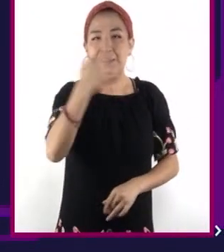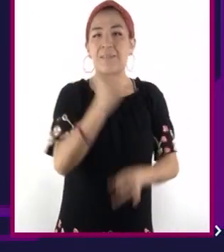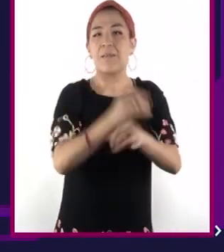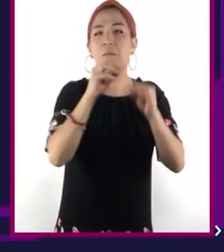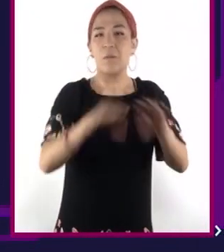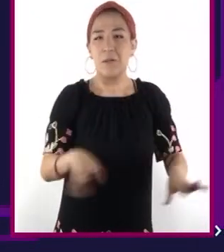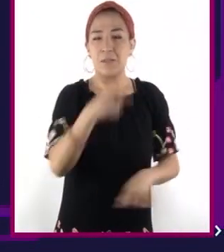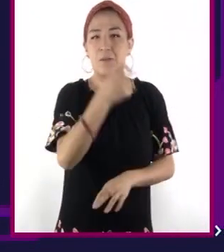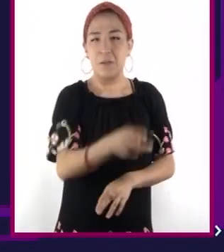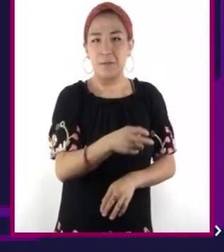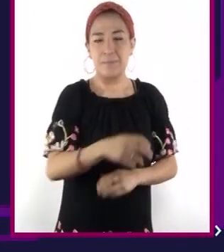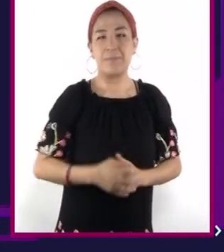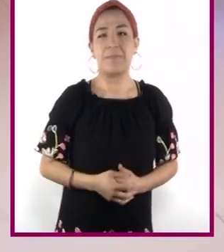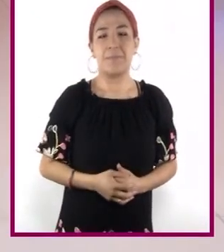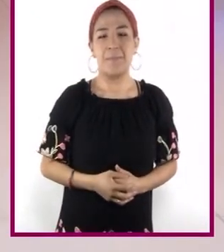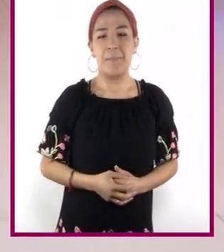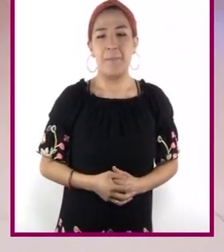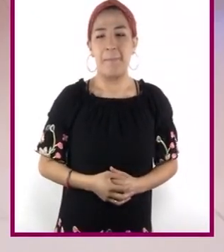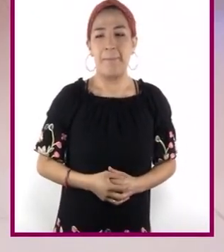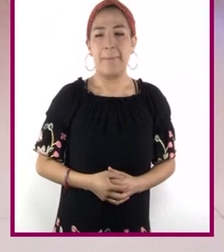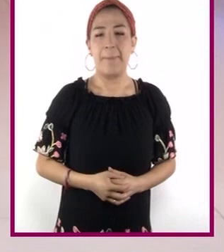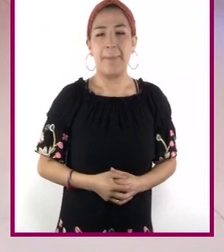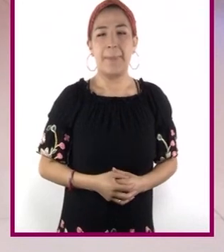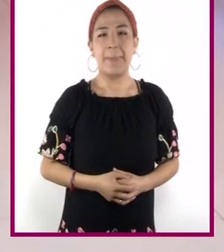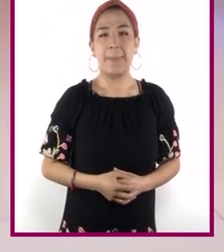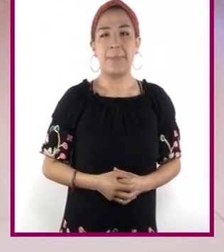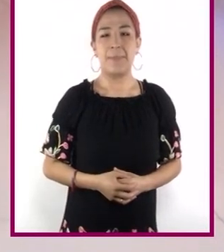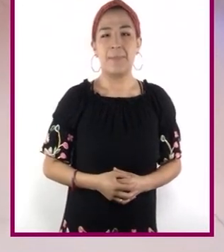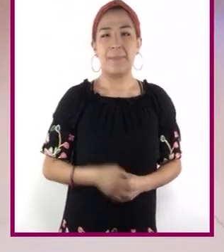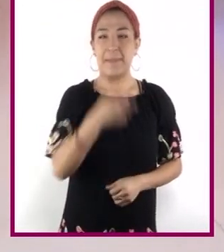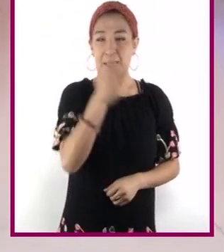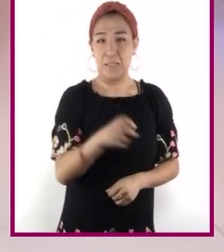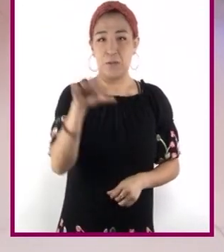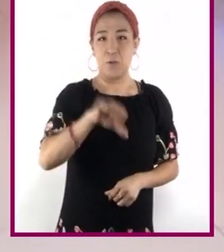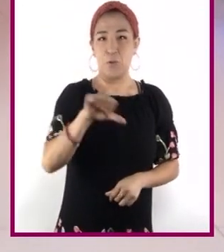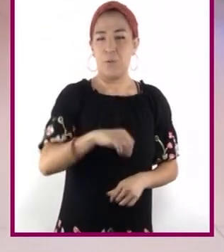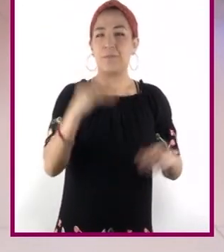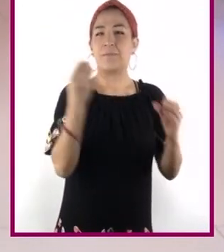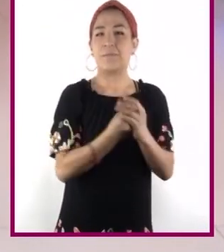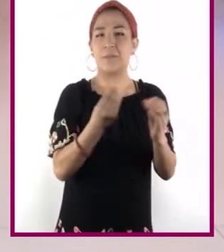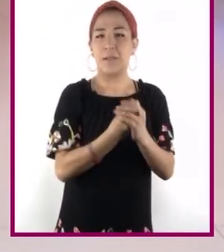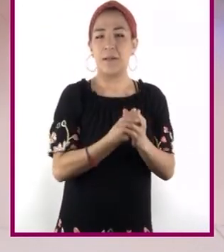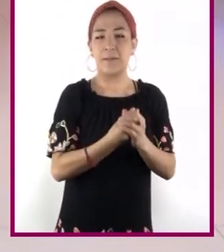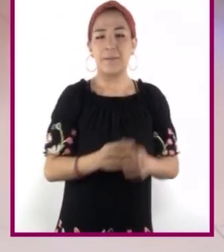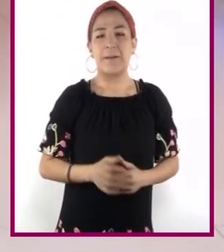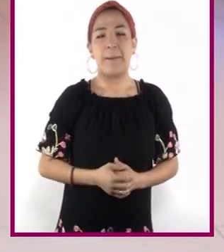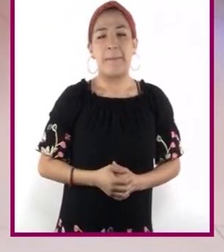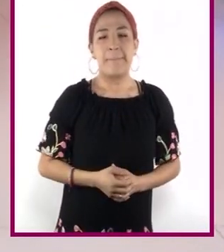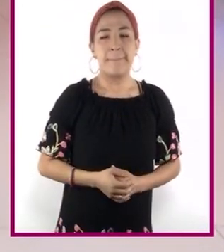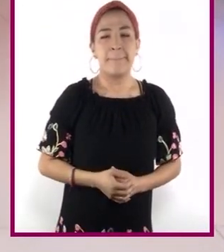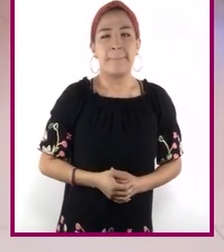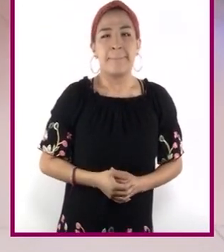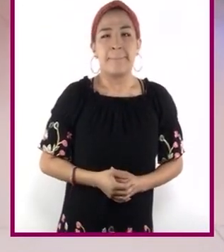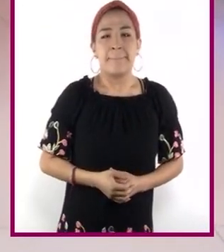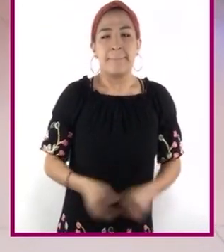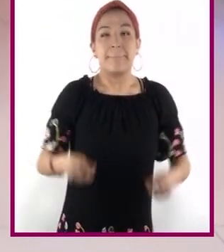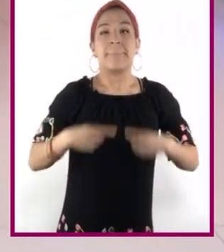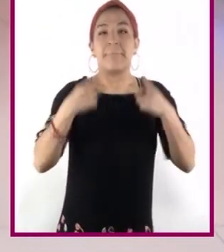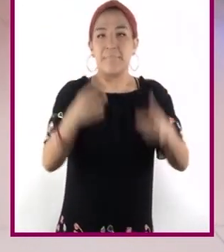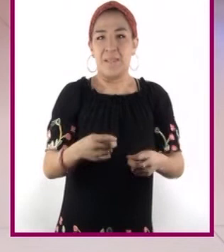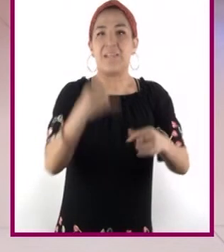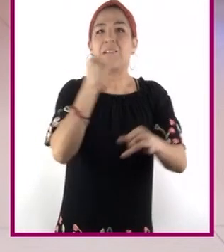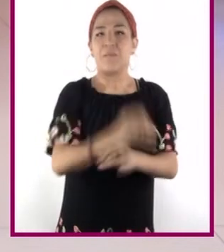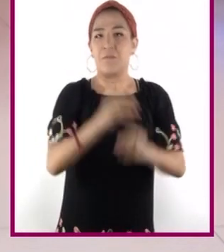los datos en cuestión. En esta sesión se han dado elementos al